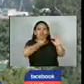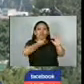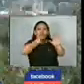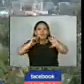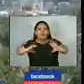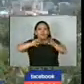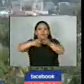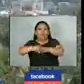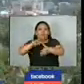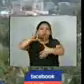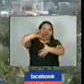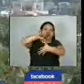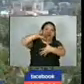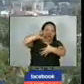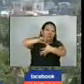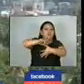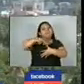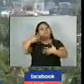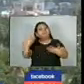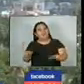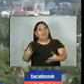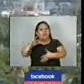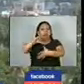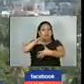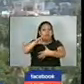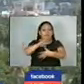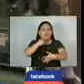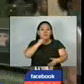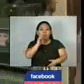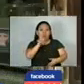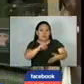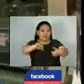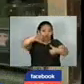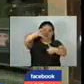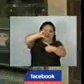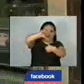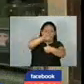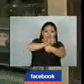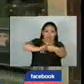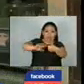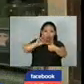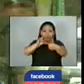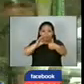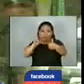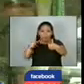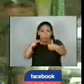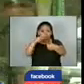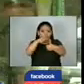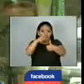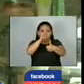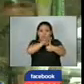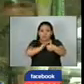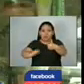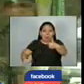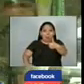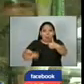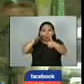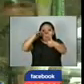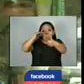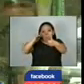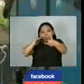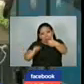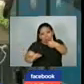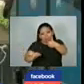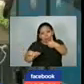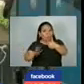Comisión Económica para América Latina y el Caribe. De todos los países centroamericanos en 2022, el nuestro fue el que reportó menor